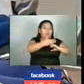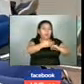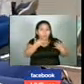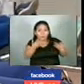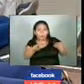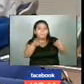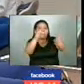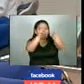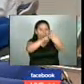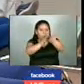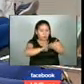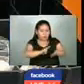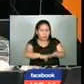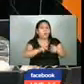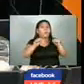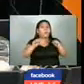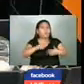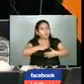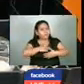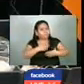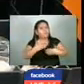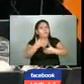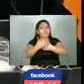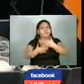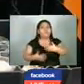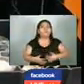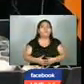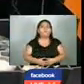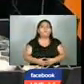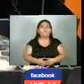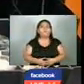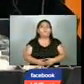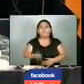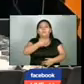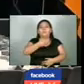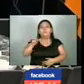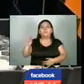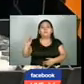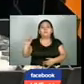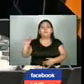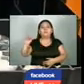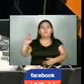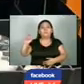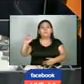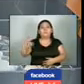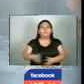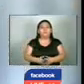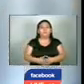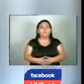estará inscrito para realizar este acto de amor. Carla Araniva, Noticiero Hechos.